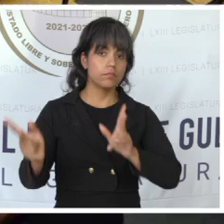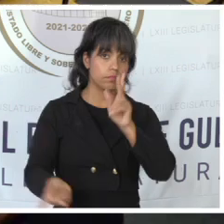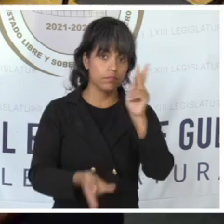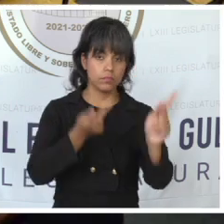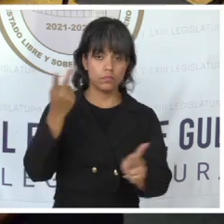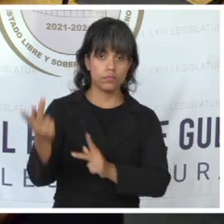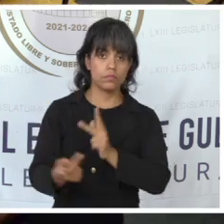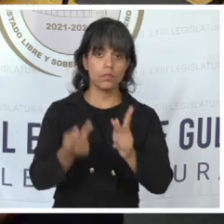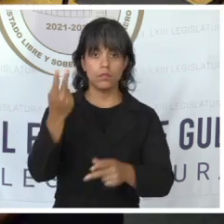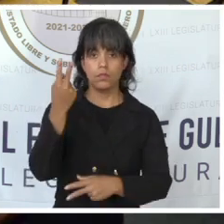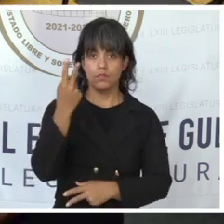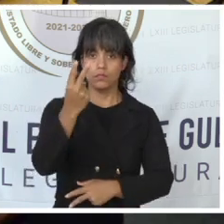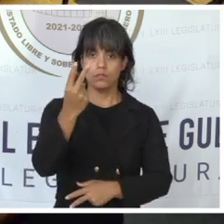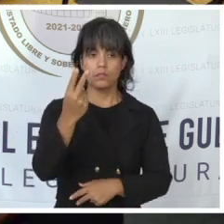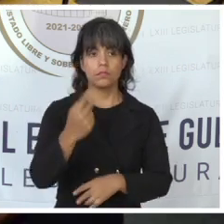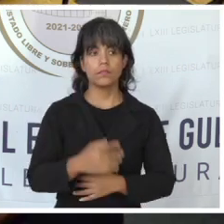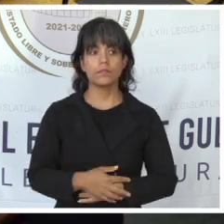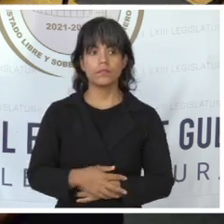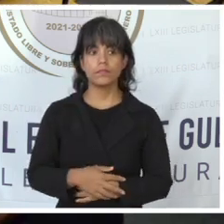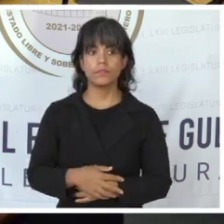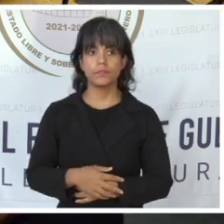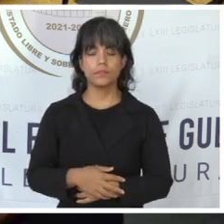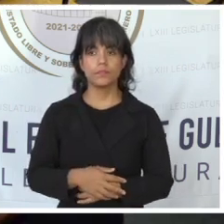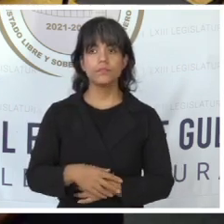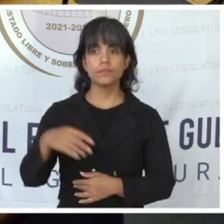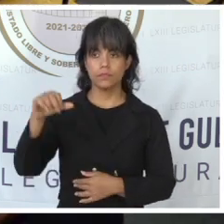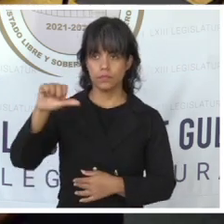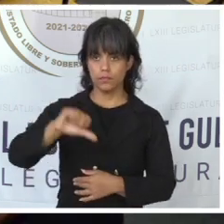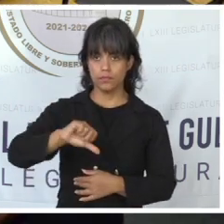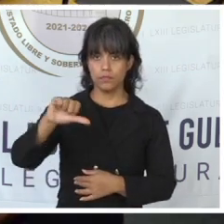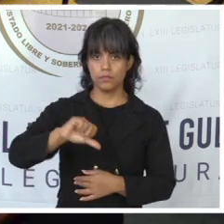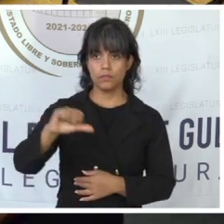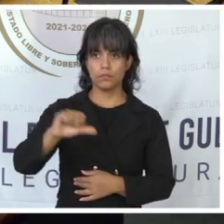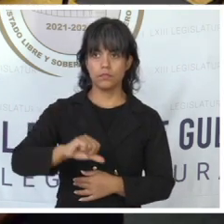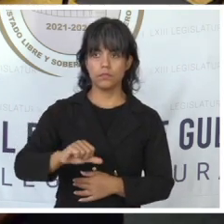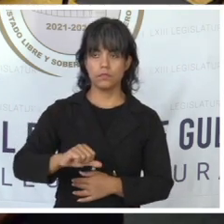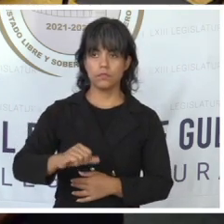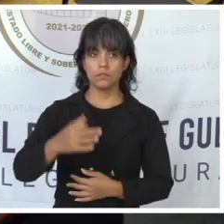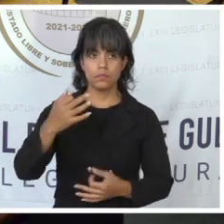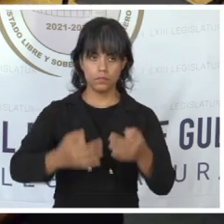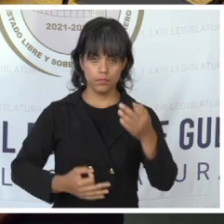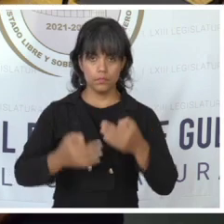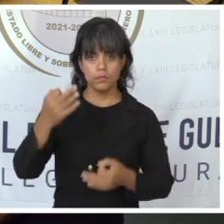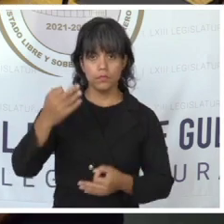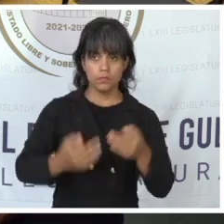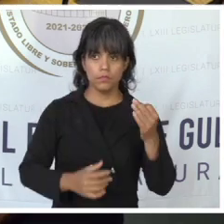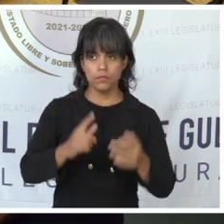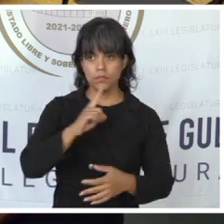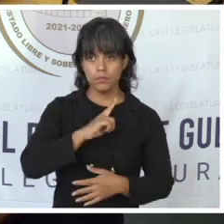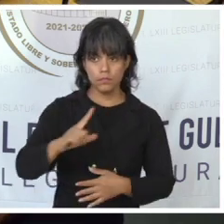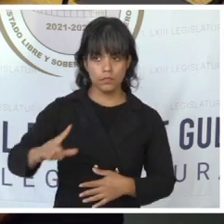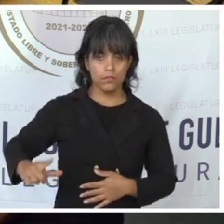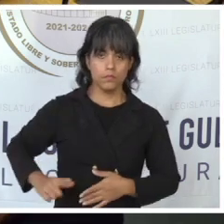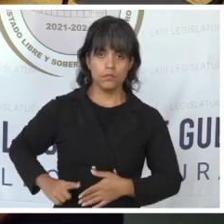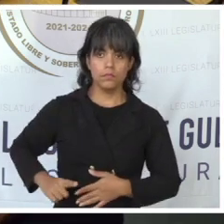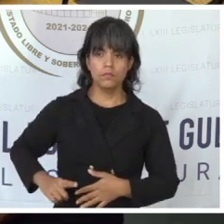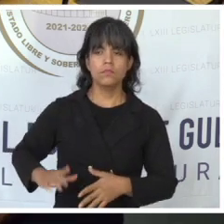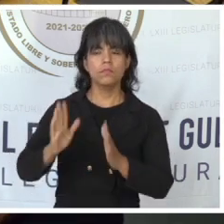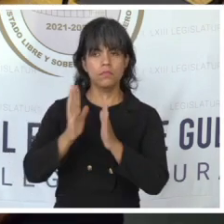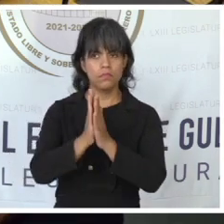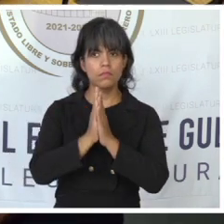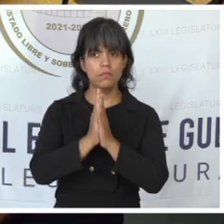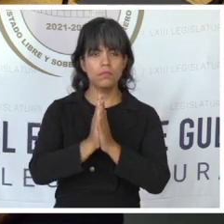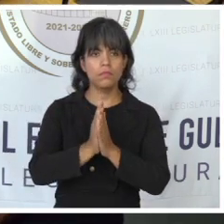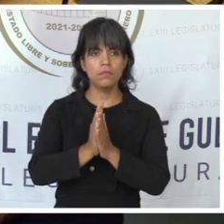el momento yo quiero pedirle al órgano técnico que se creó en el Poder Legislativo que nos presente a las